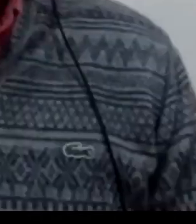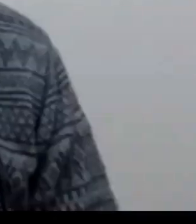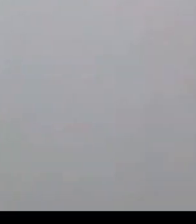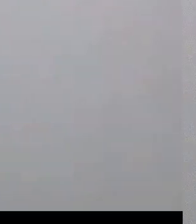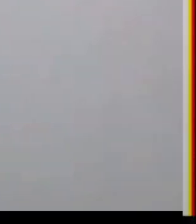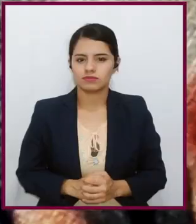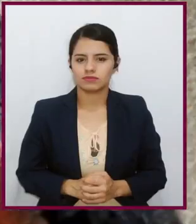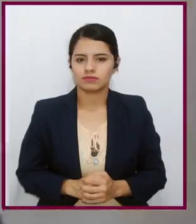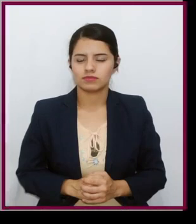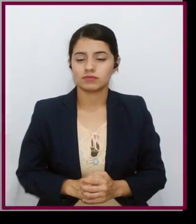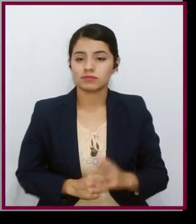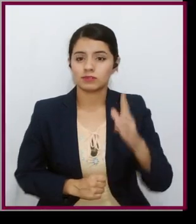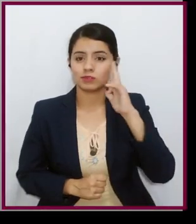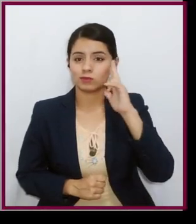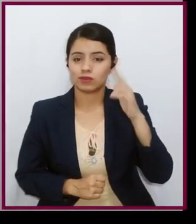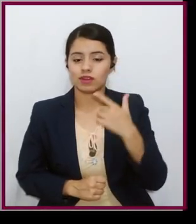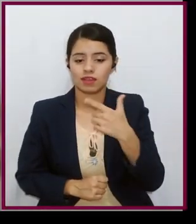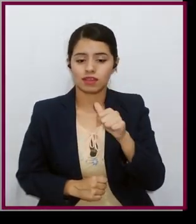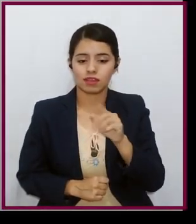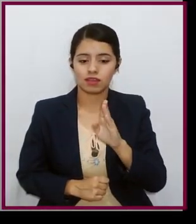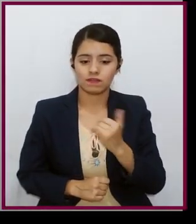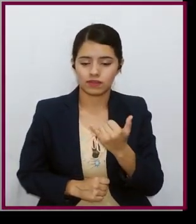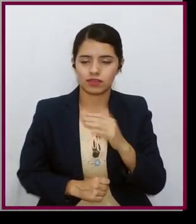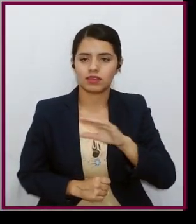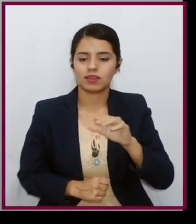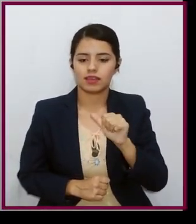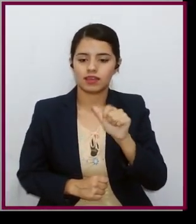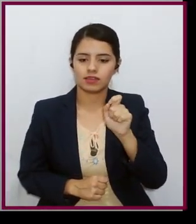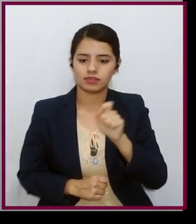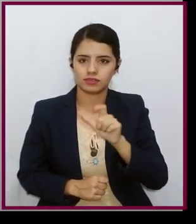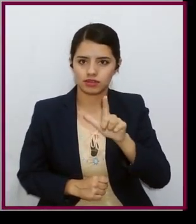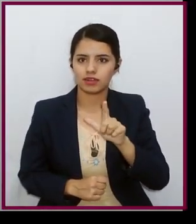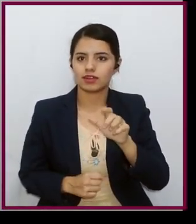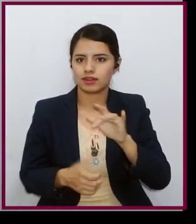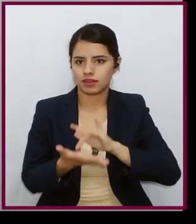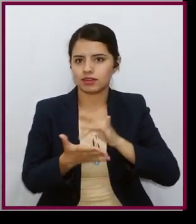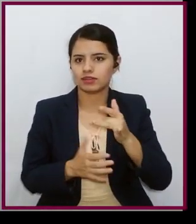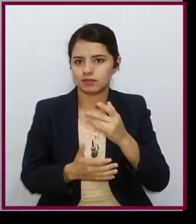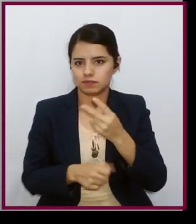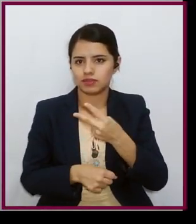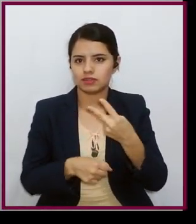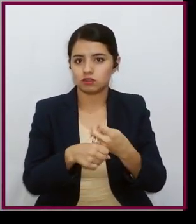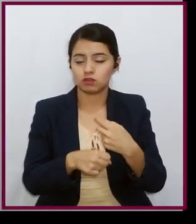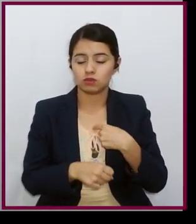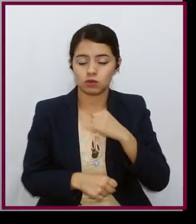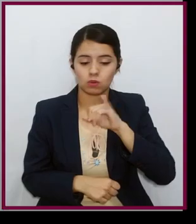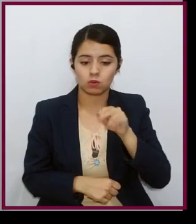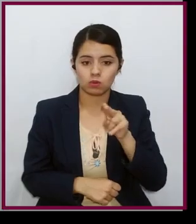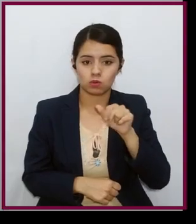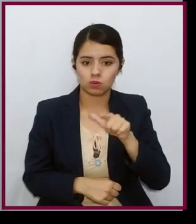no usamos computadoras. Bueno, nuestros teléfonos en realidad son pequeñas computadoras.